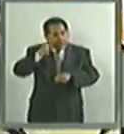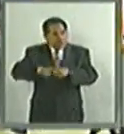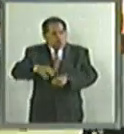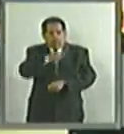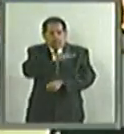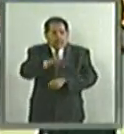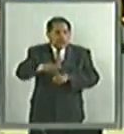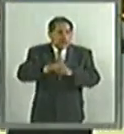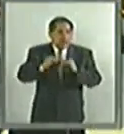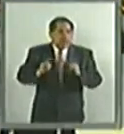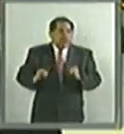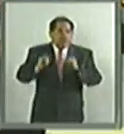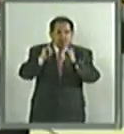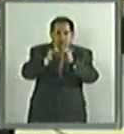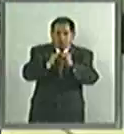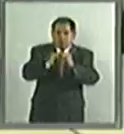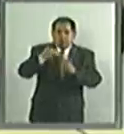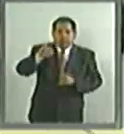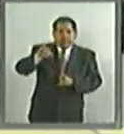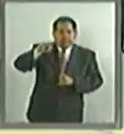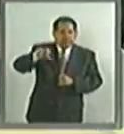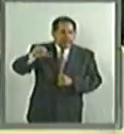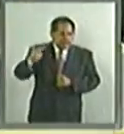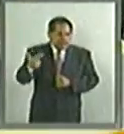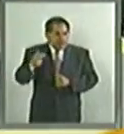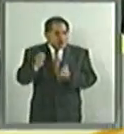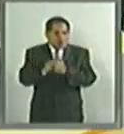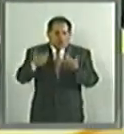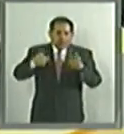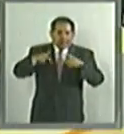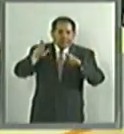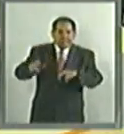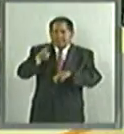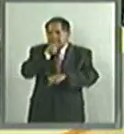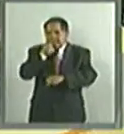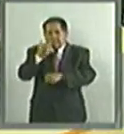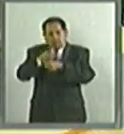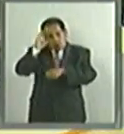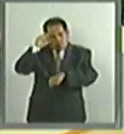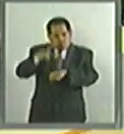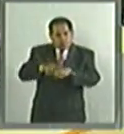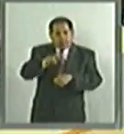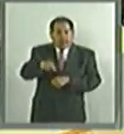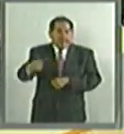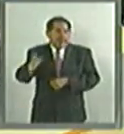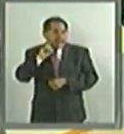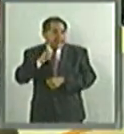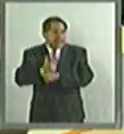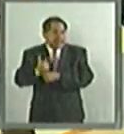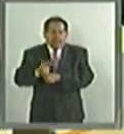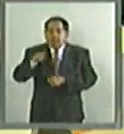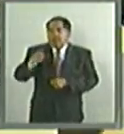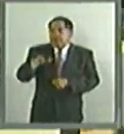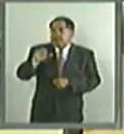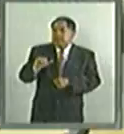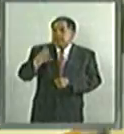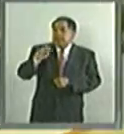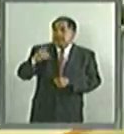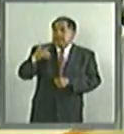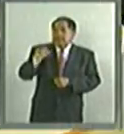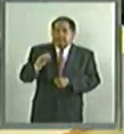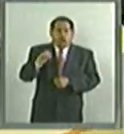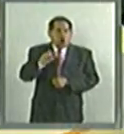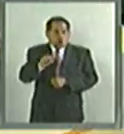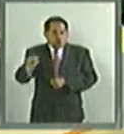de Antropología e Historia, en representación del titular de la Secretaría de Cultura, y de la licenciada María Angélica González Sarabia